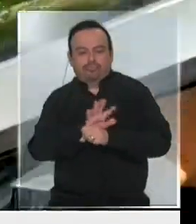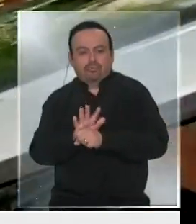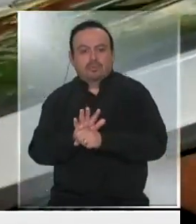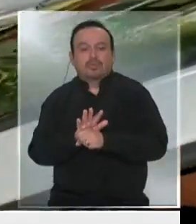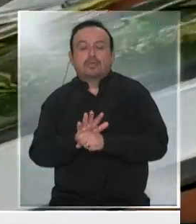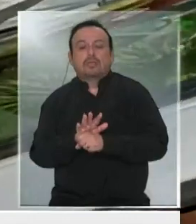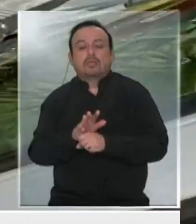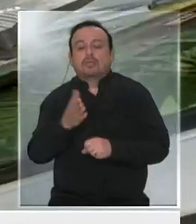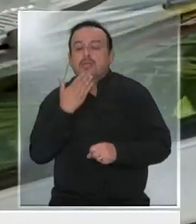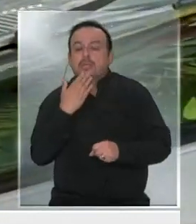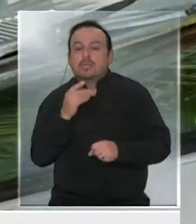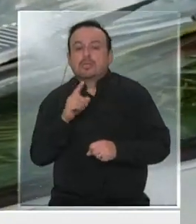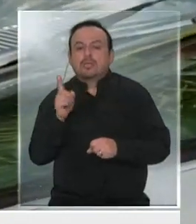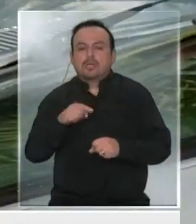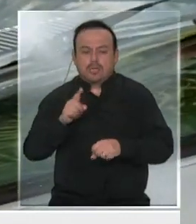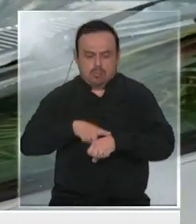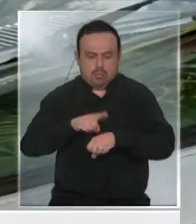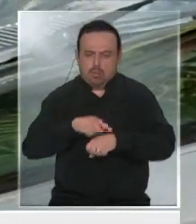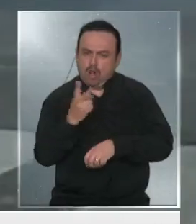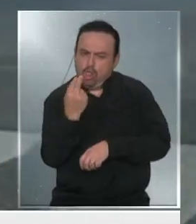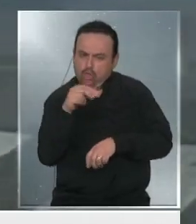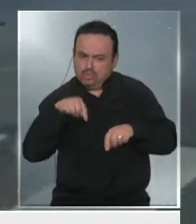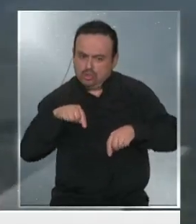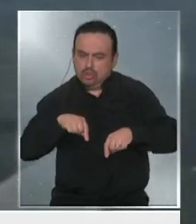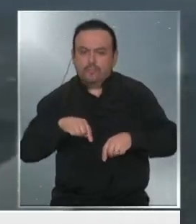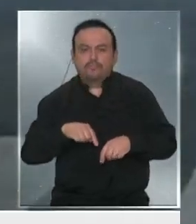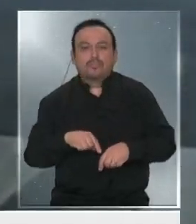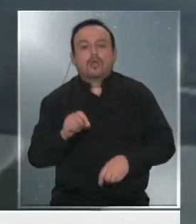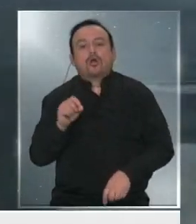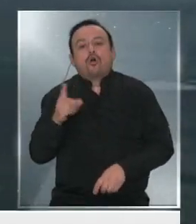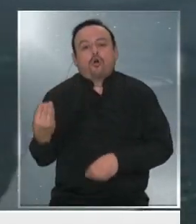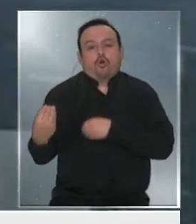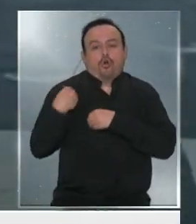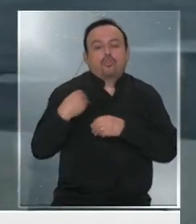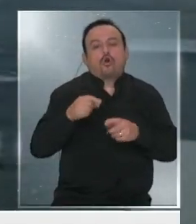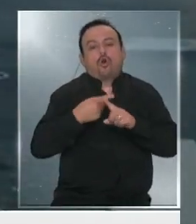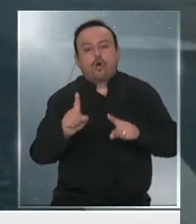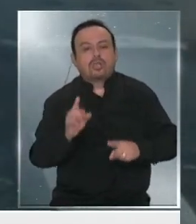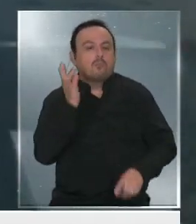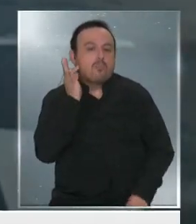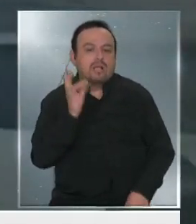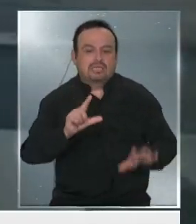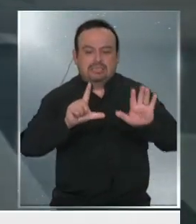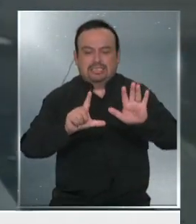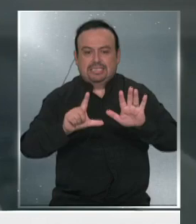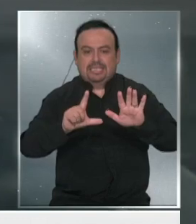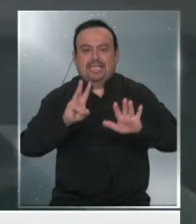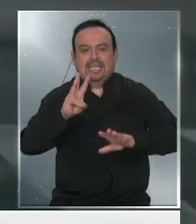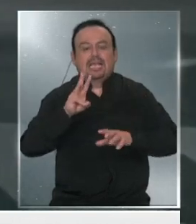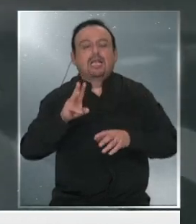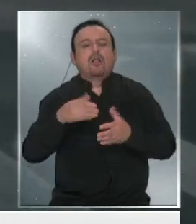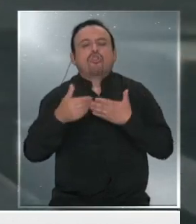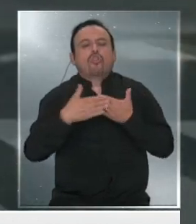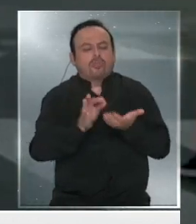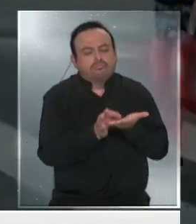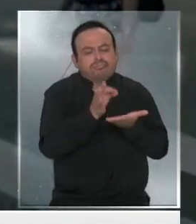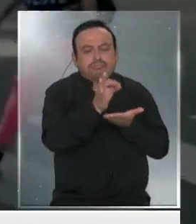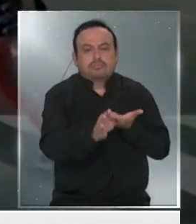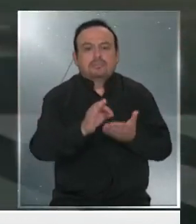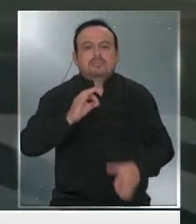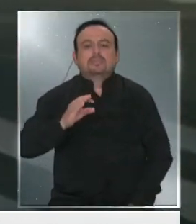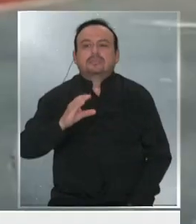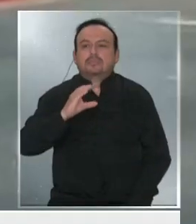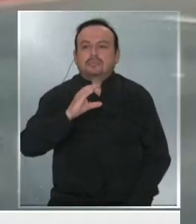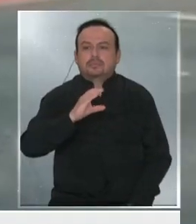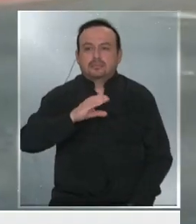También en horarios del mediodía nos enteramos de una mujer de 73 años que murió en Chaco. Por eso ya se elevan a